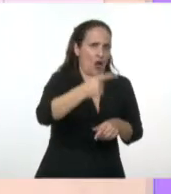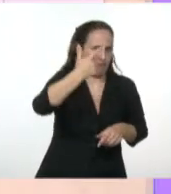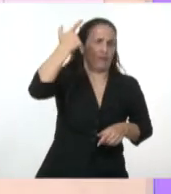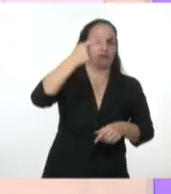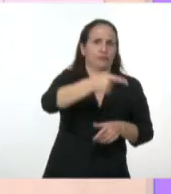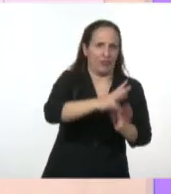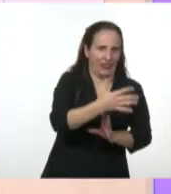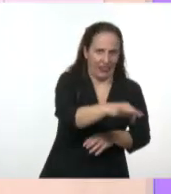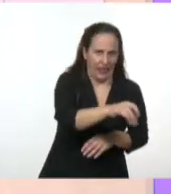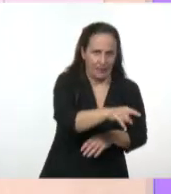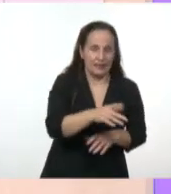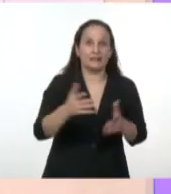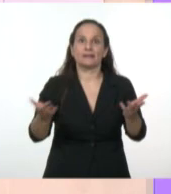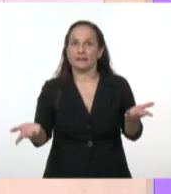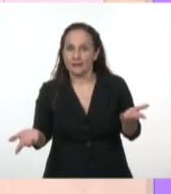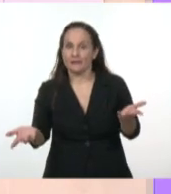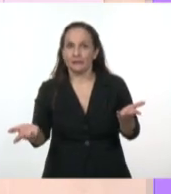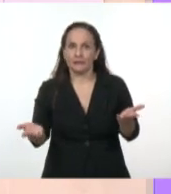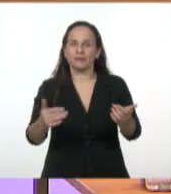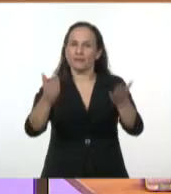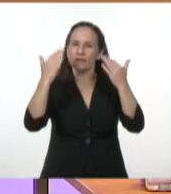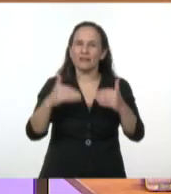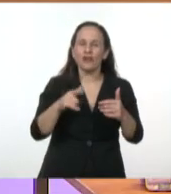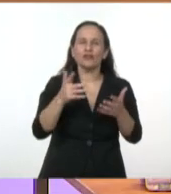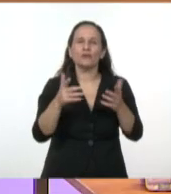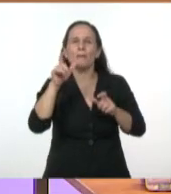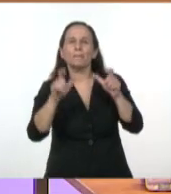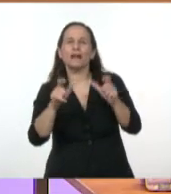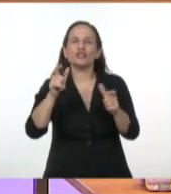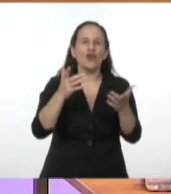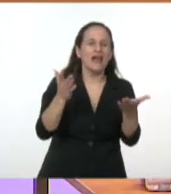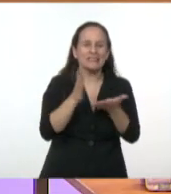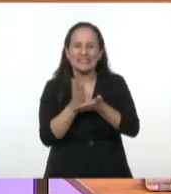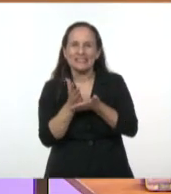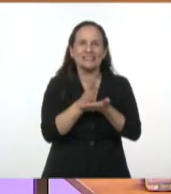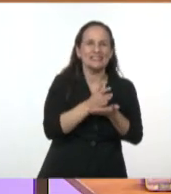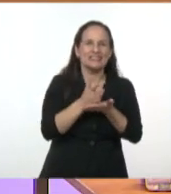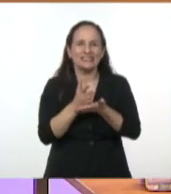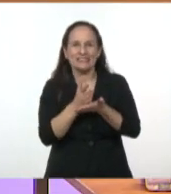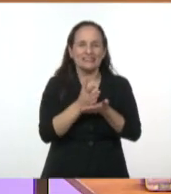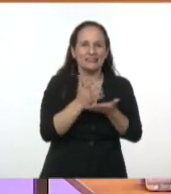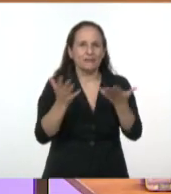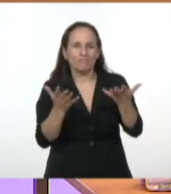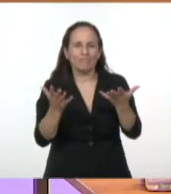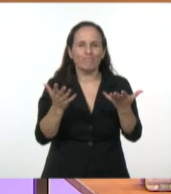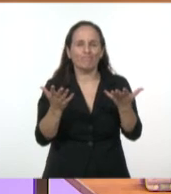vinculados, que son las personas que quedan en el medio muchas veces de los casos de femicidios